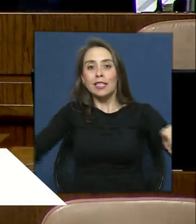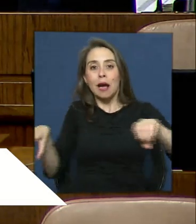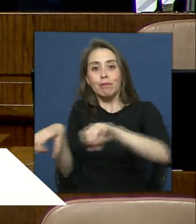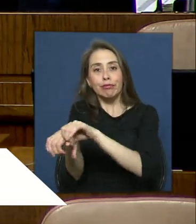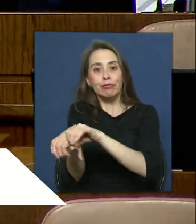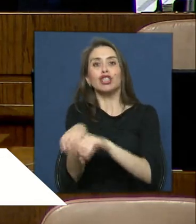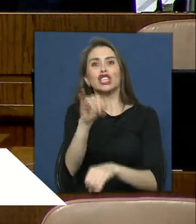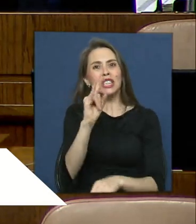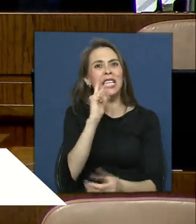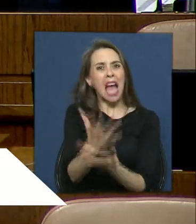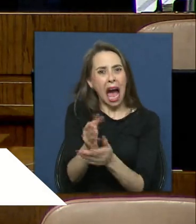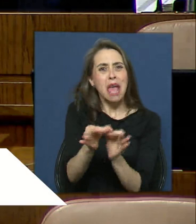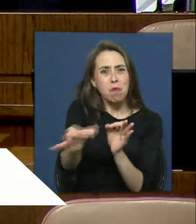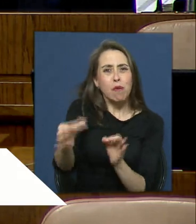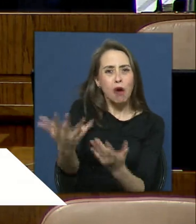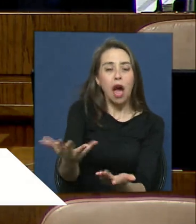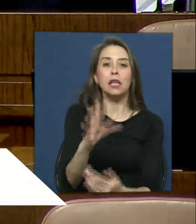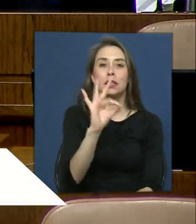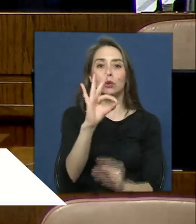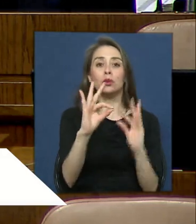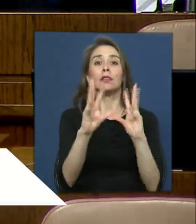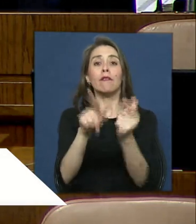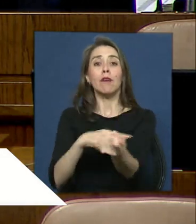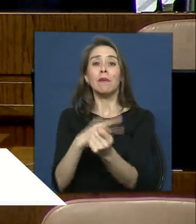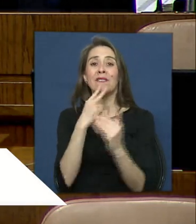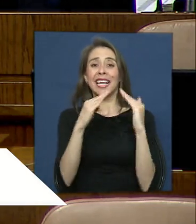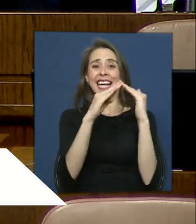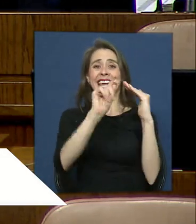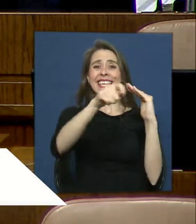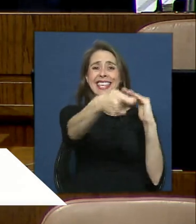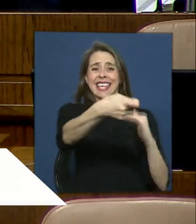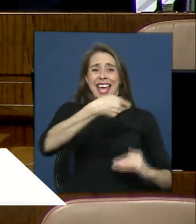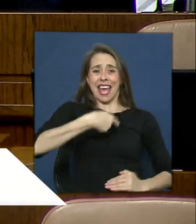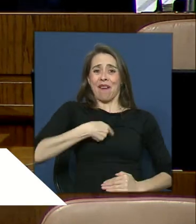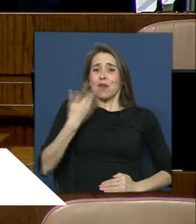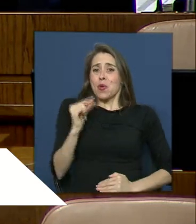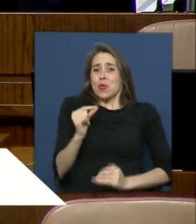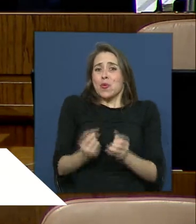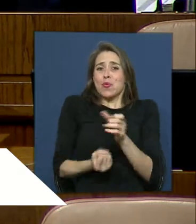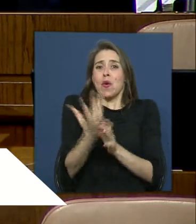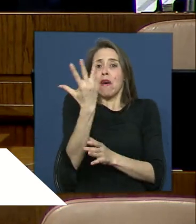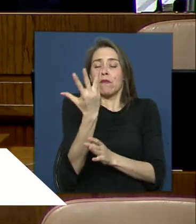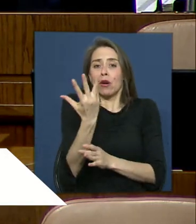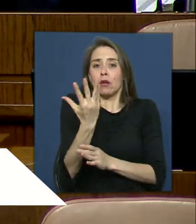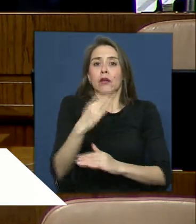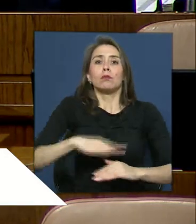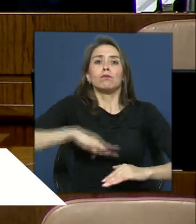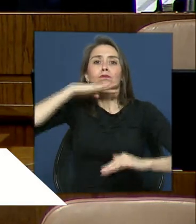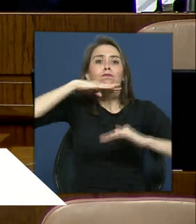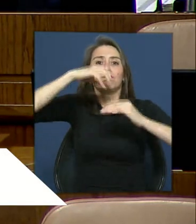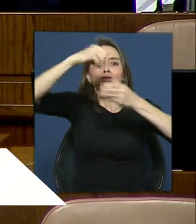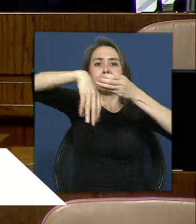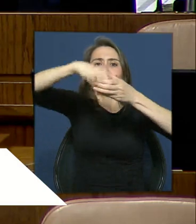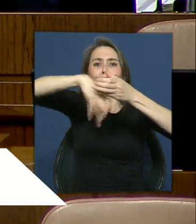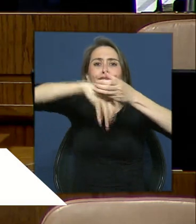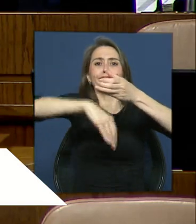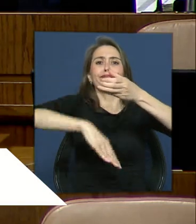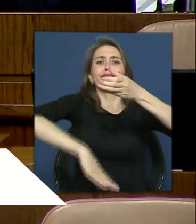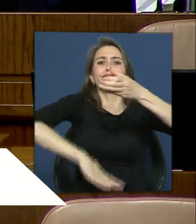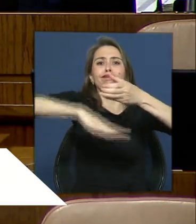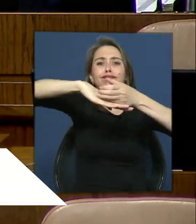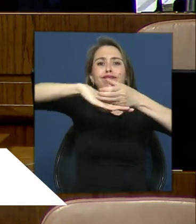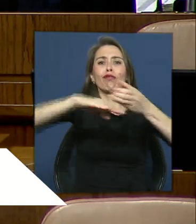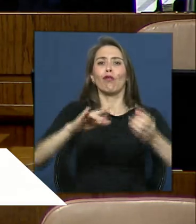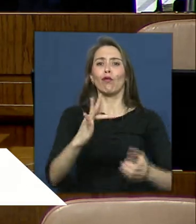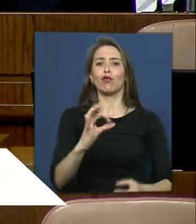tiene a 50 familias con sus viviendas recientemente entregadas nuevas, absolutamente colapsadas y con un riesgo sanitario evidente, presidente.